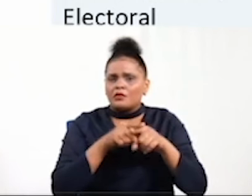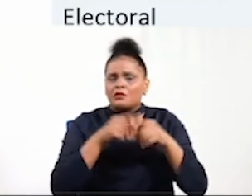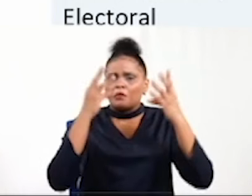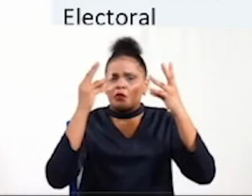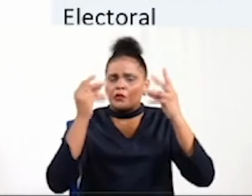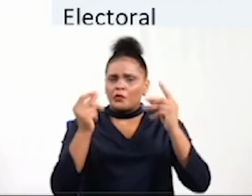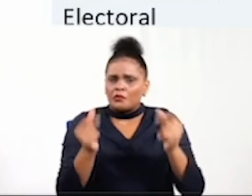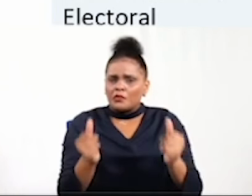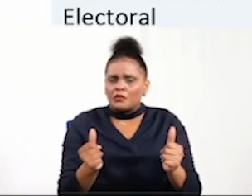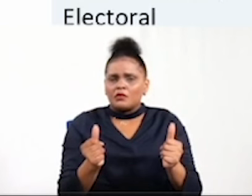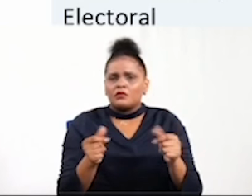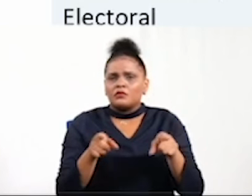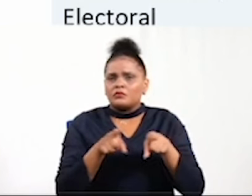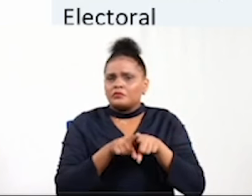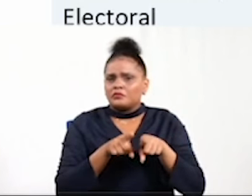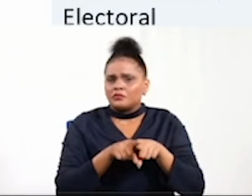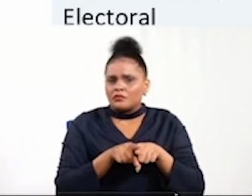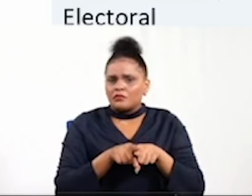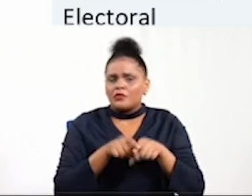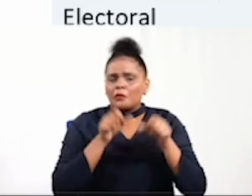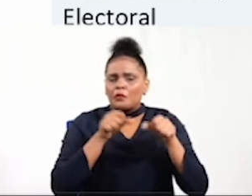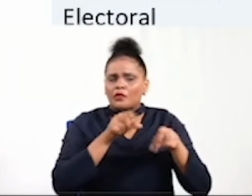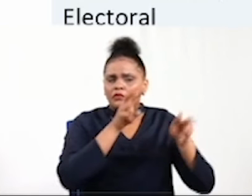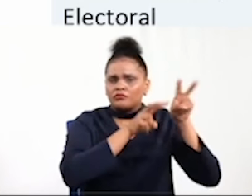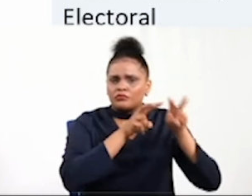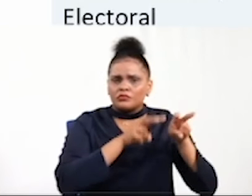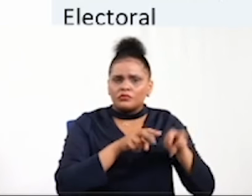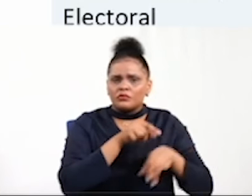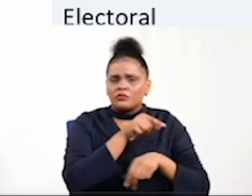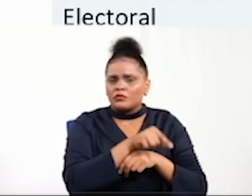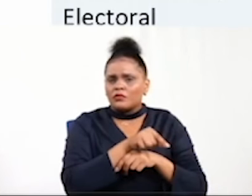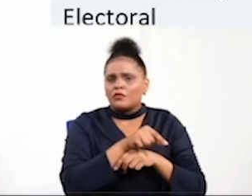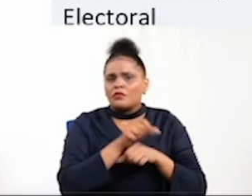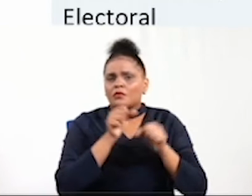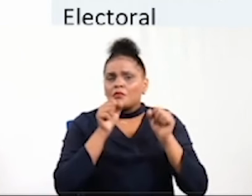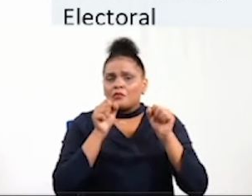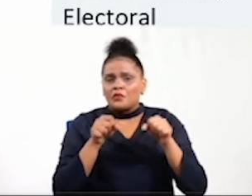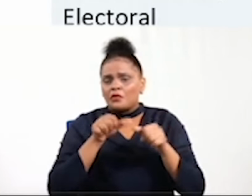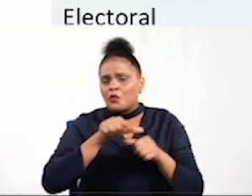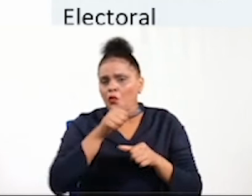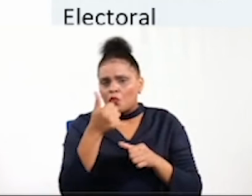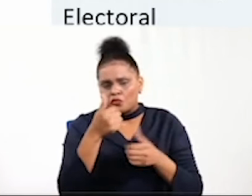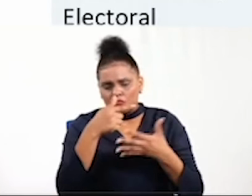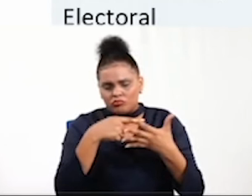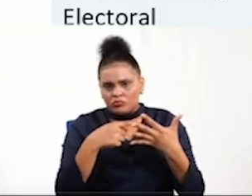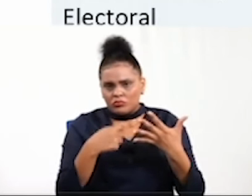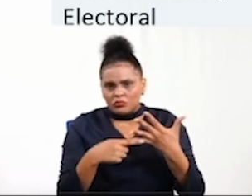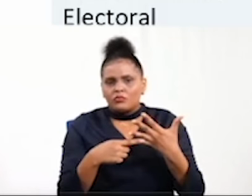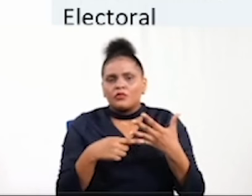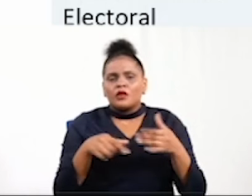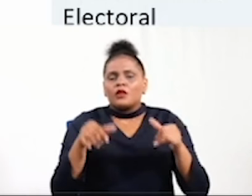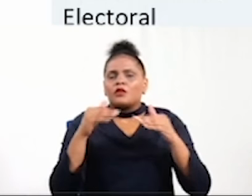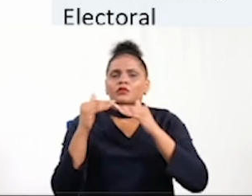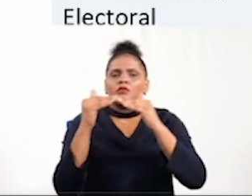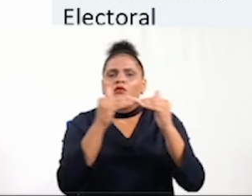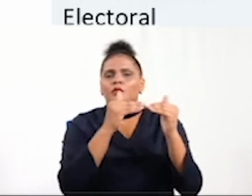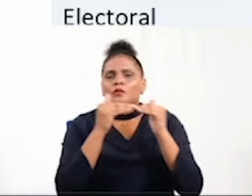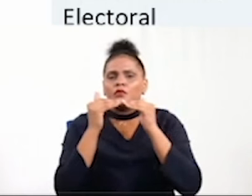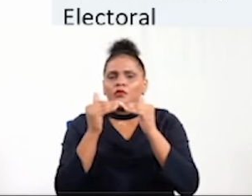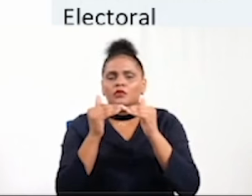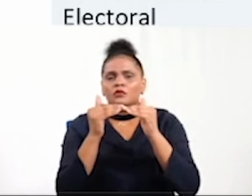también en las decisiones y propuestas y poder ser un actor más relevante en la transversalización de la igualdad en